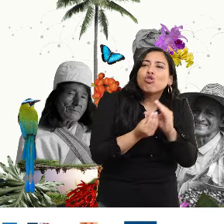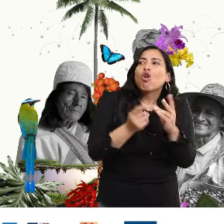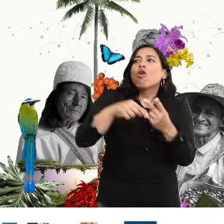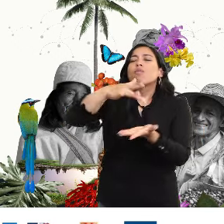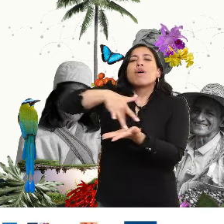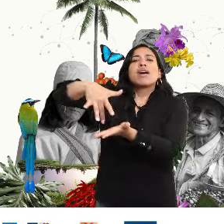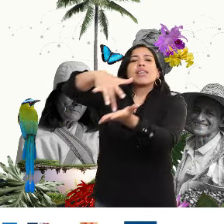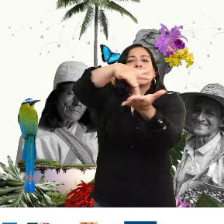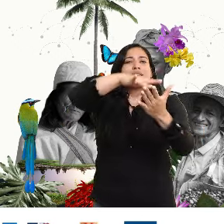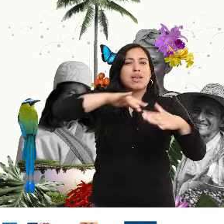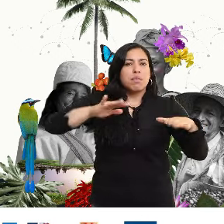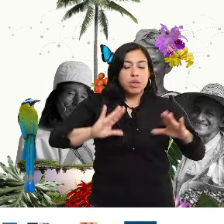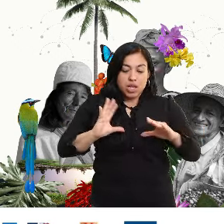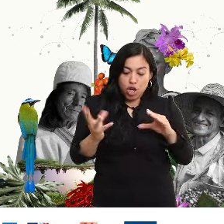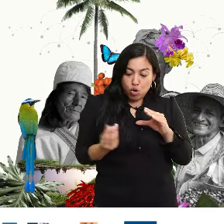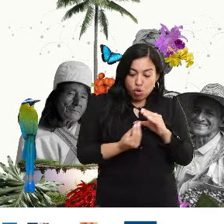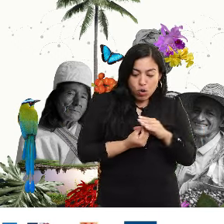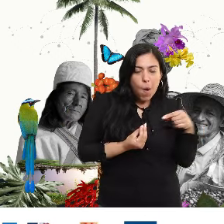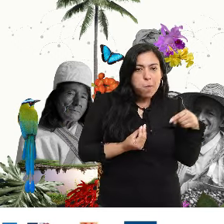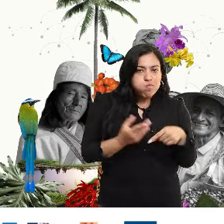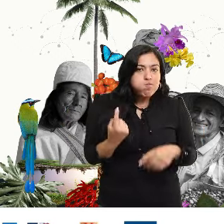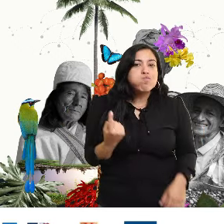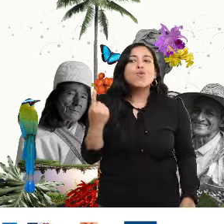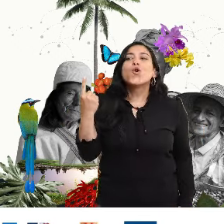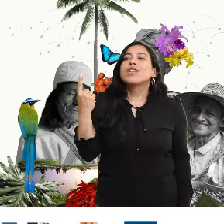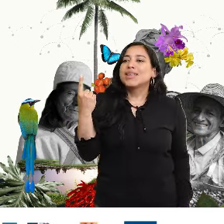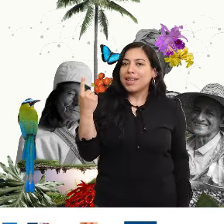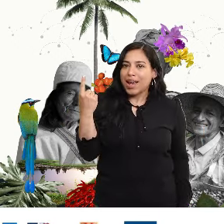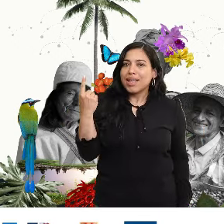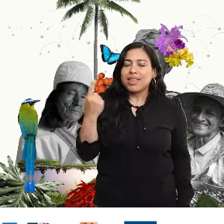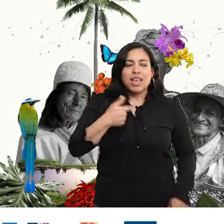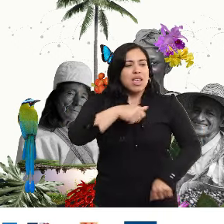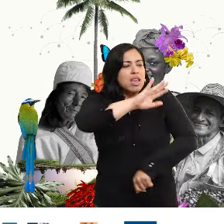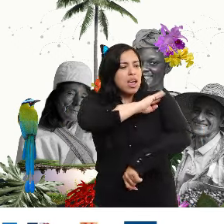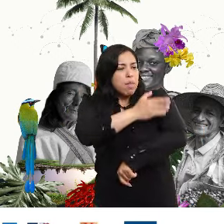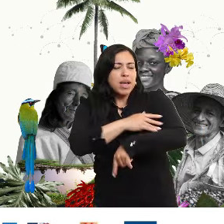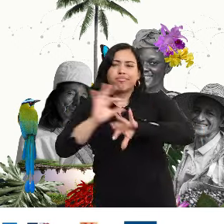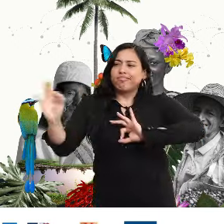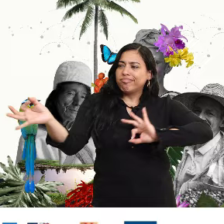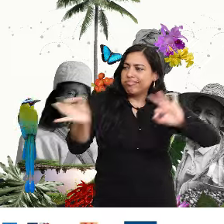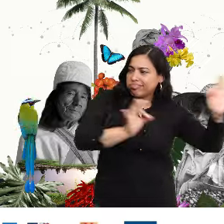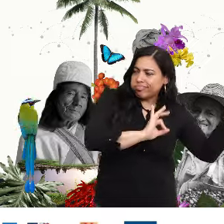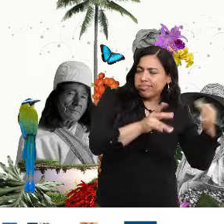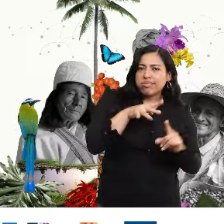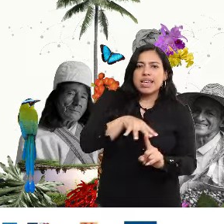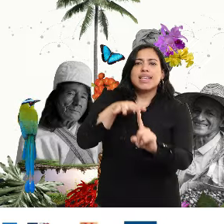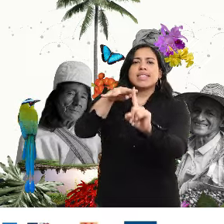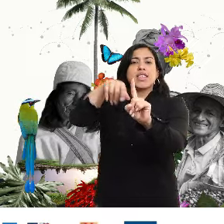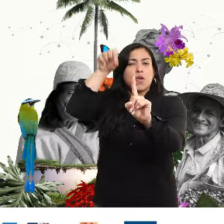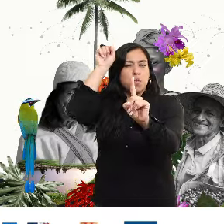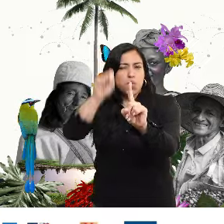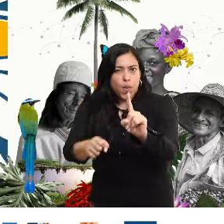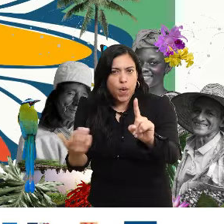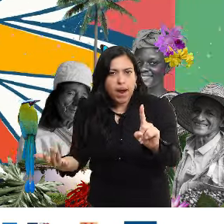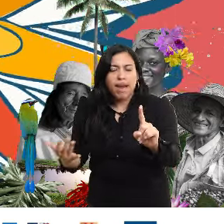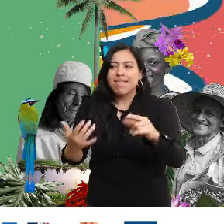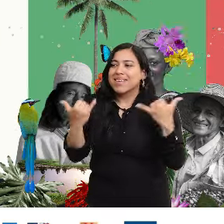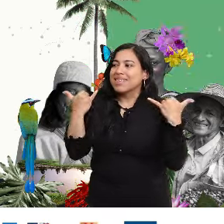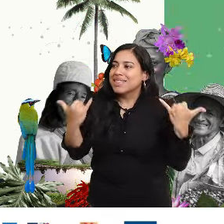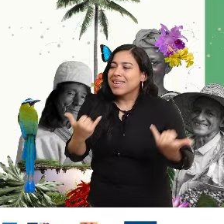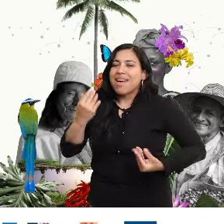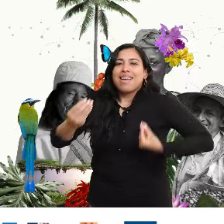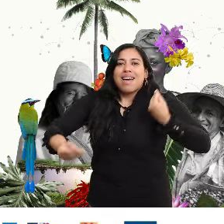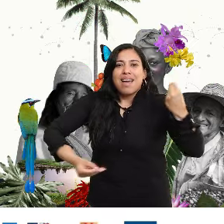participación retórica, inclusión política, capacidad organizativa para incidir, para actuar,